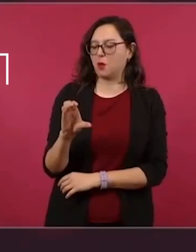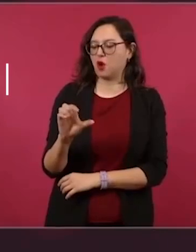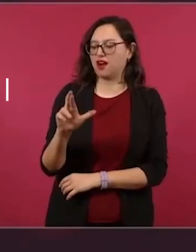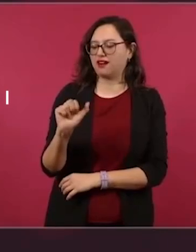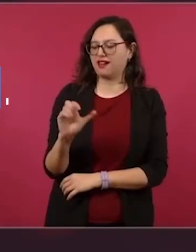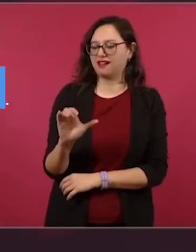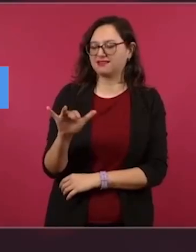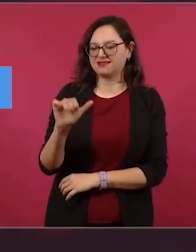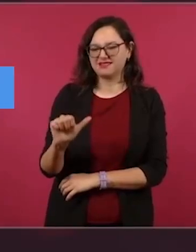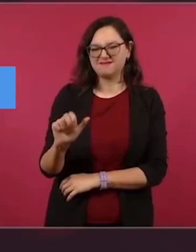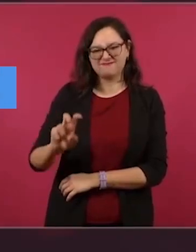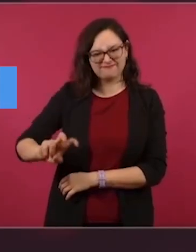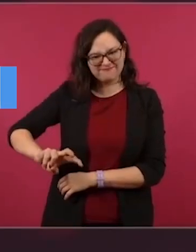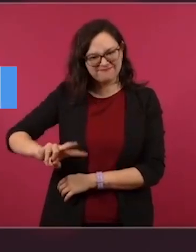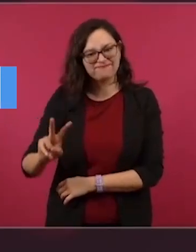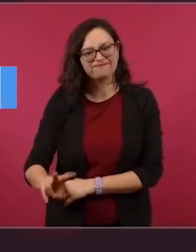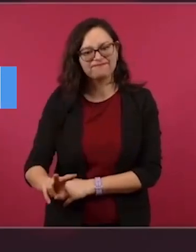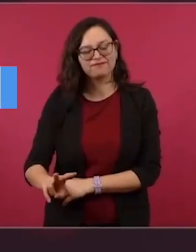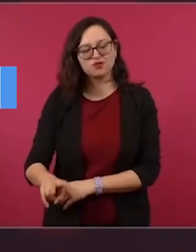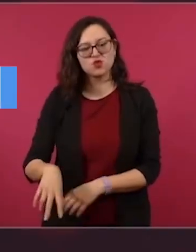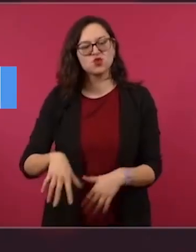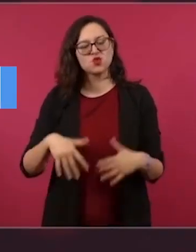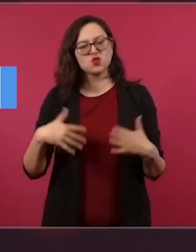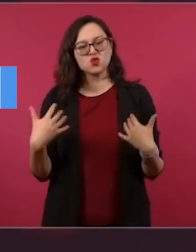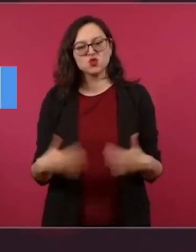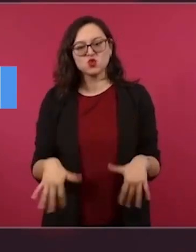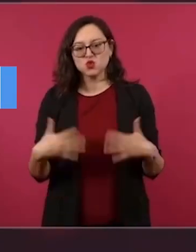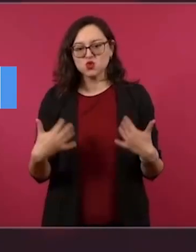Realmente es un pueblo ejemplar.